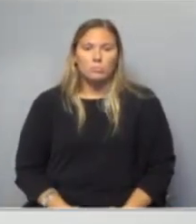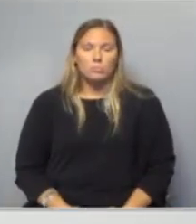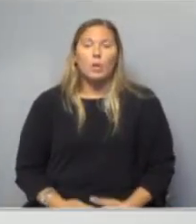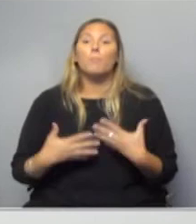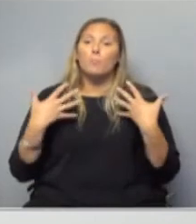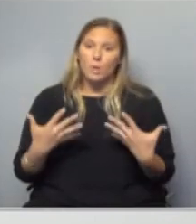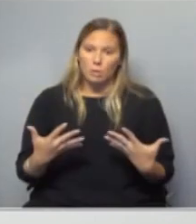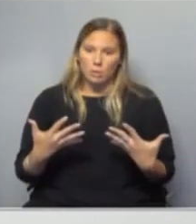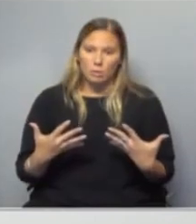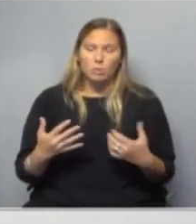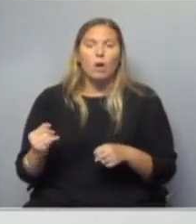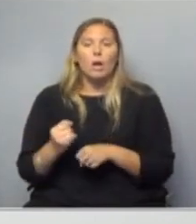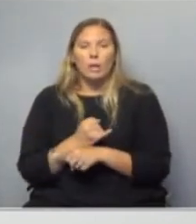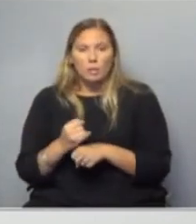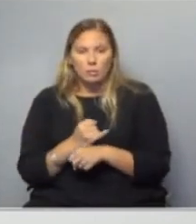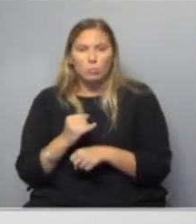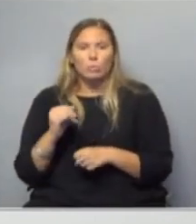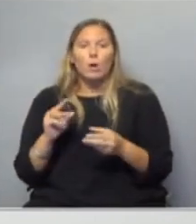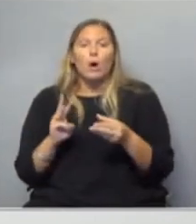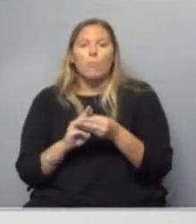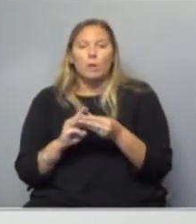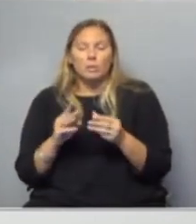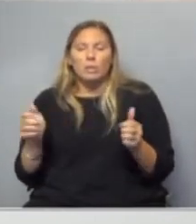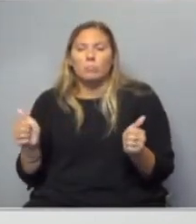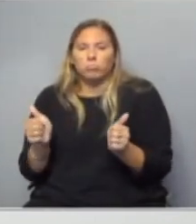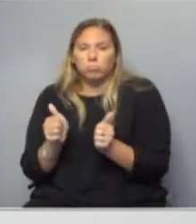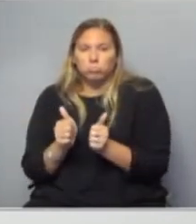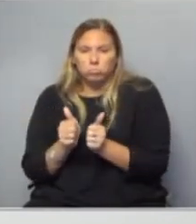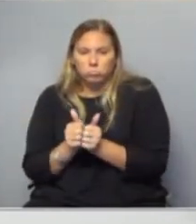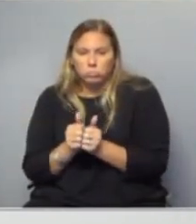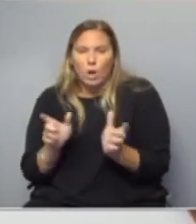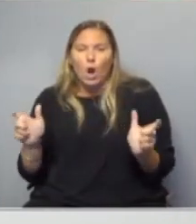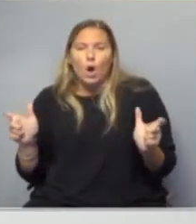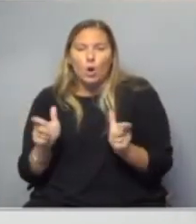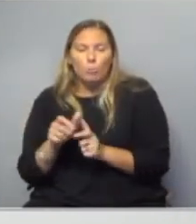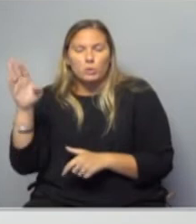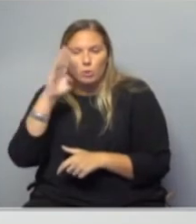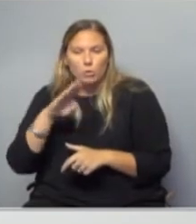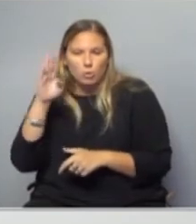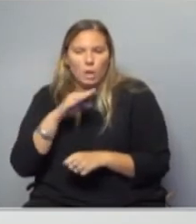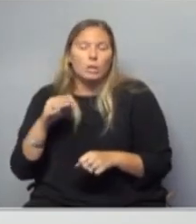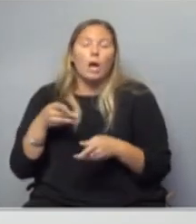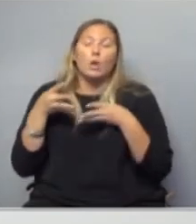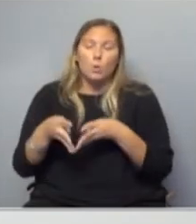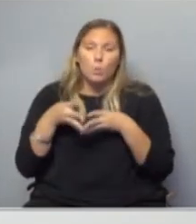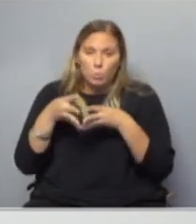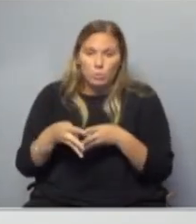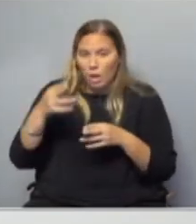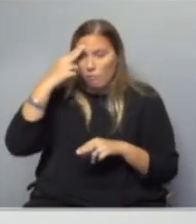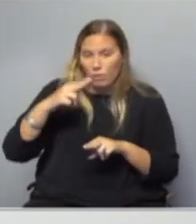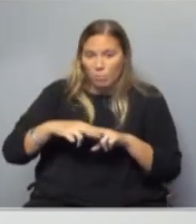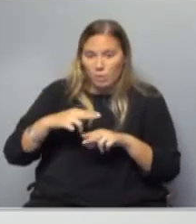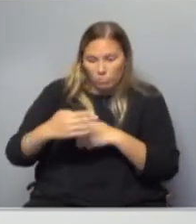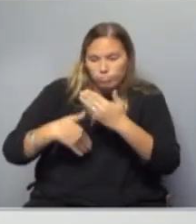Por eso, el Institut Pasteur de Montevideo, junto con la Comisión Honoraria para la Lucha Antituberculosa y Enfermedades Prevalentes,